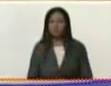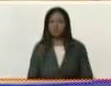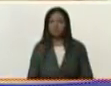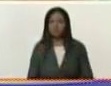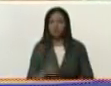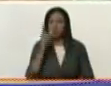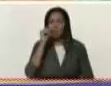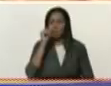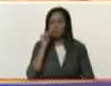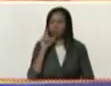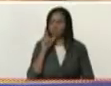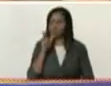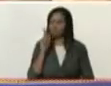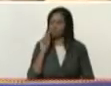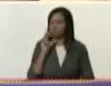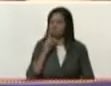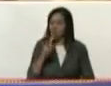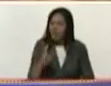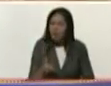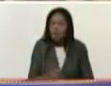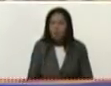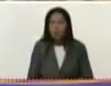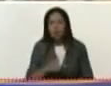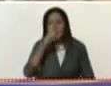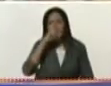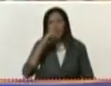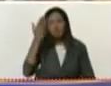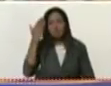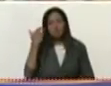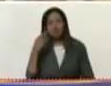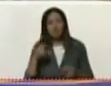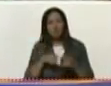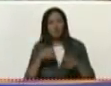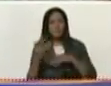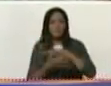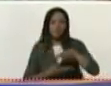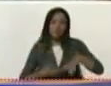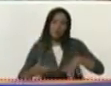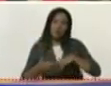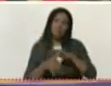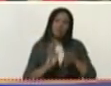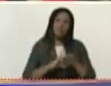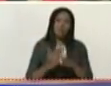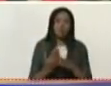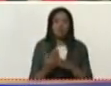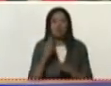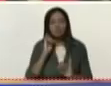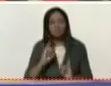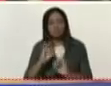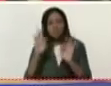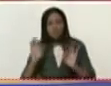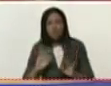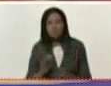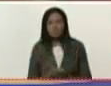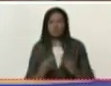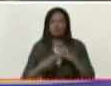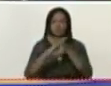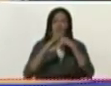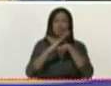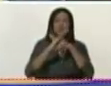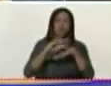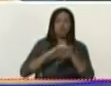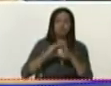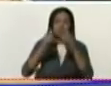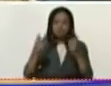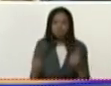Miserable. El año pasado hubo problemas, porque ya con las medidas de sanciones pararon